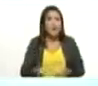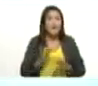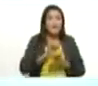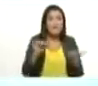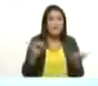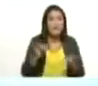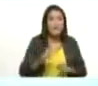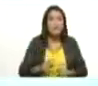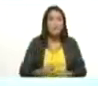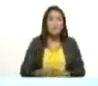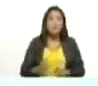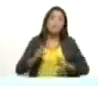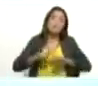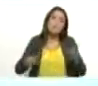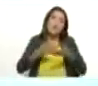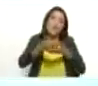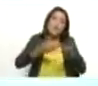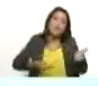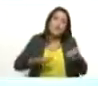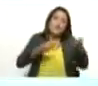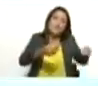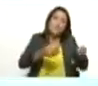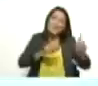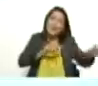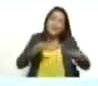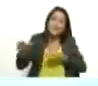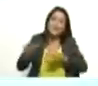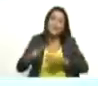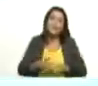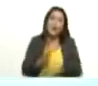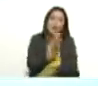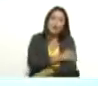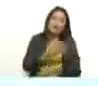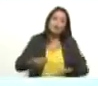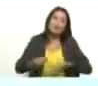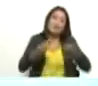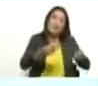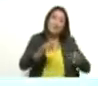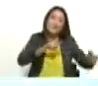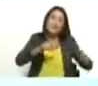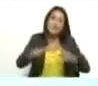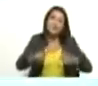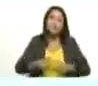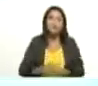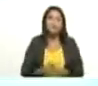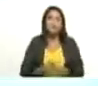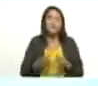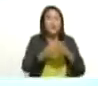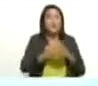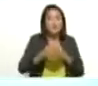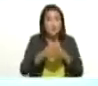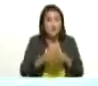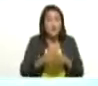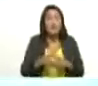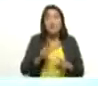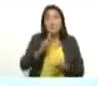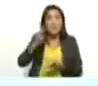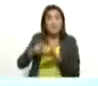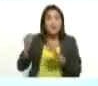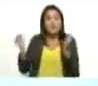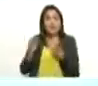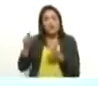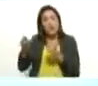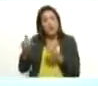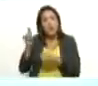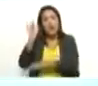Pero ya ellos habían entregado la carta. Quiere decir que ellos cuando asistieron a la Conferencia Internacional de Bogotá,